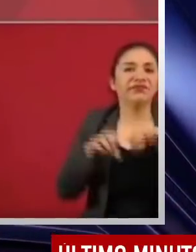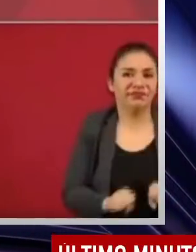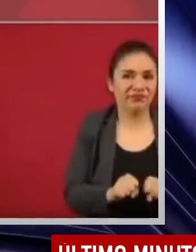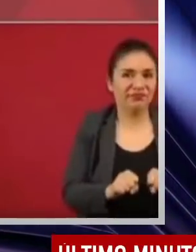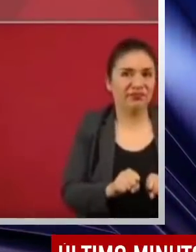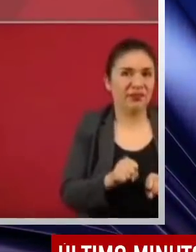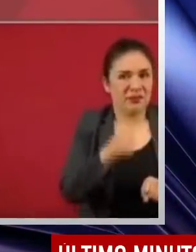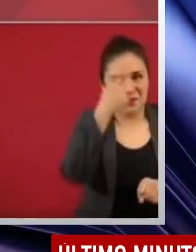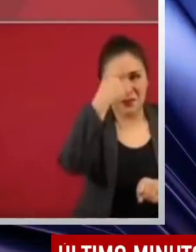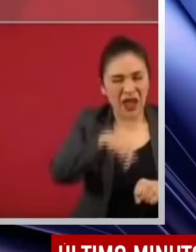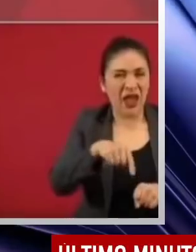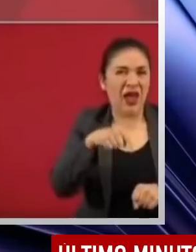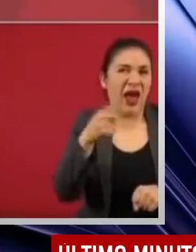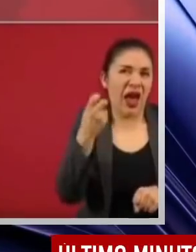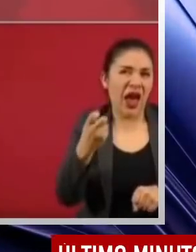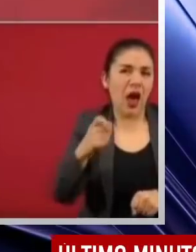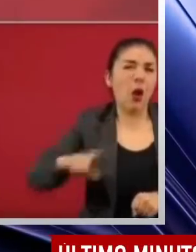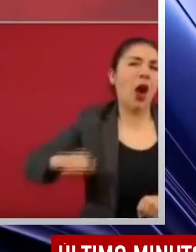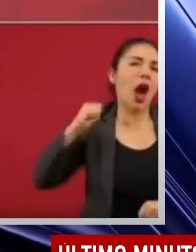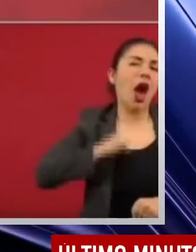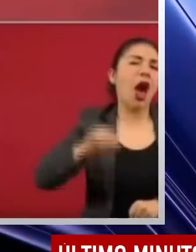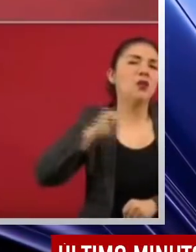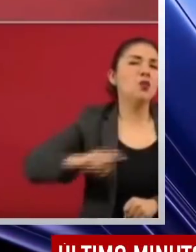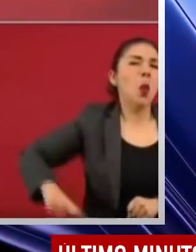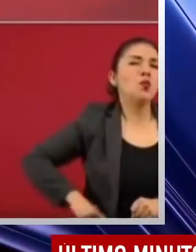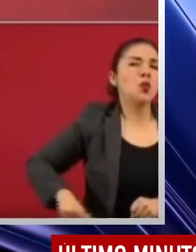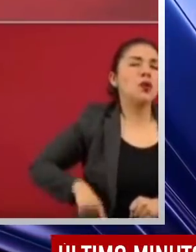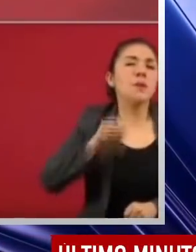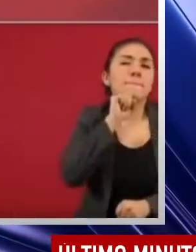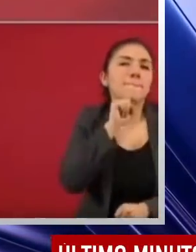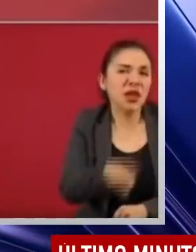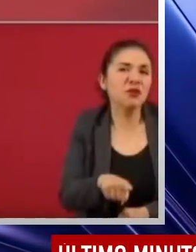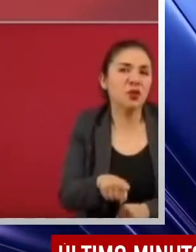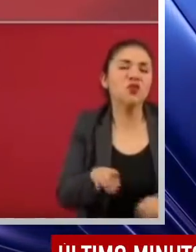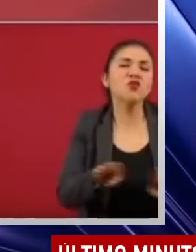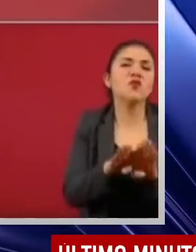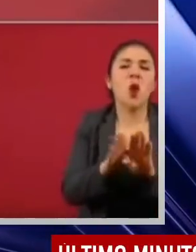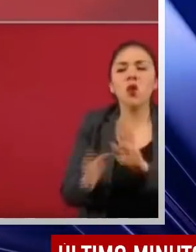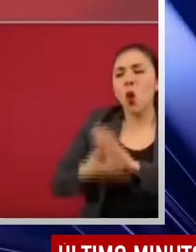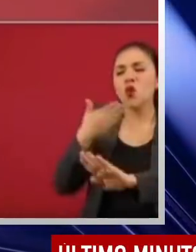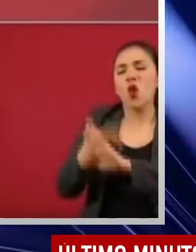de ese régimen antipopular